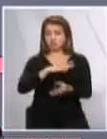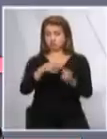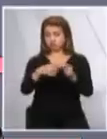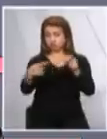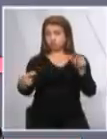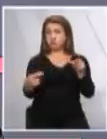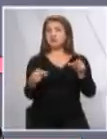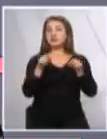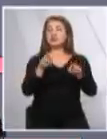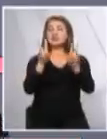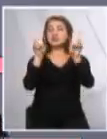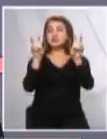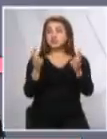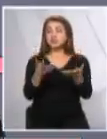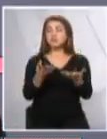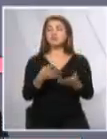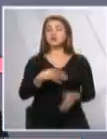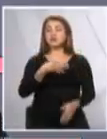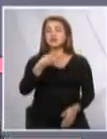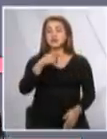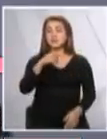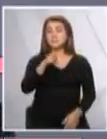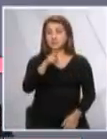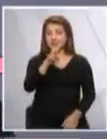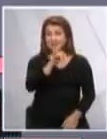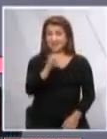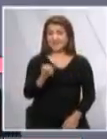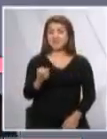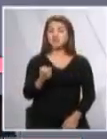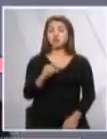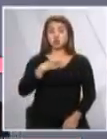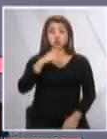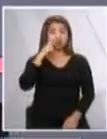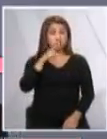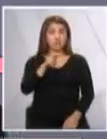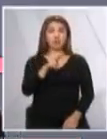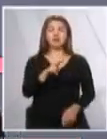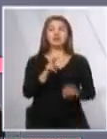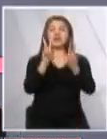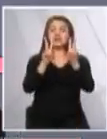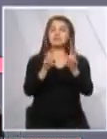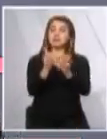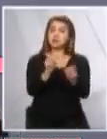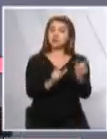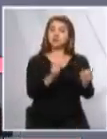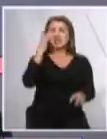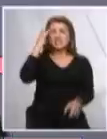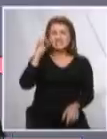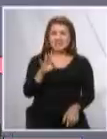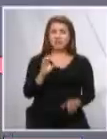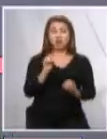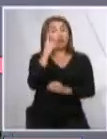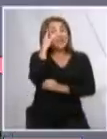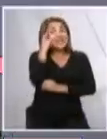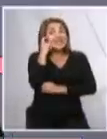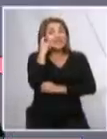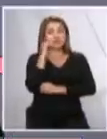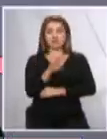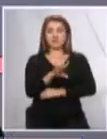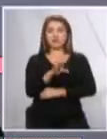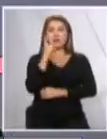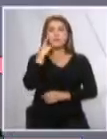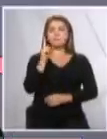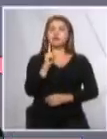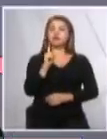Así que en ese sentido, lo que dice Pérez Lloma me parece que va en el sentido que la gente sabe o cree saber, pero